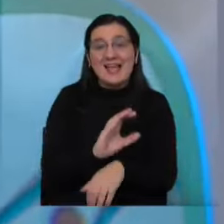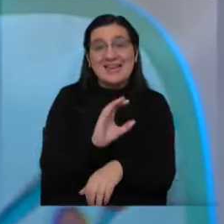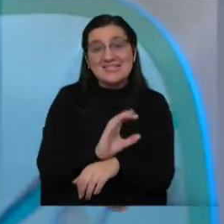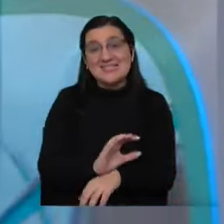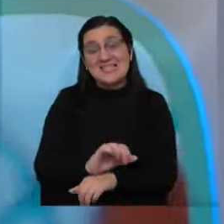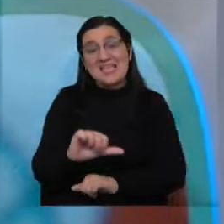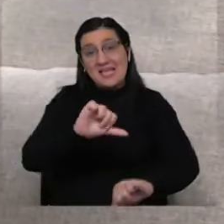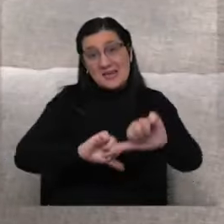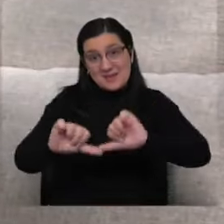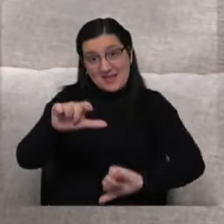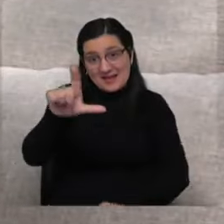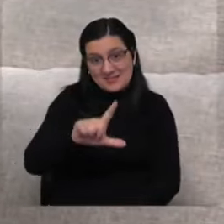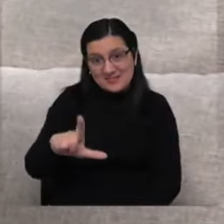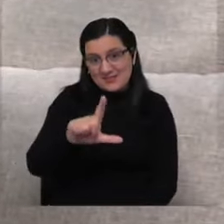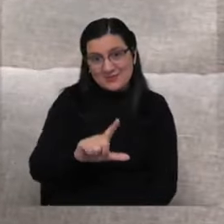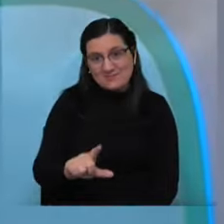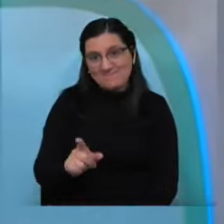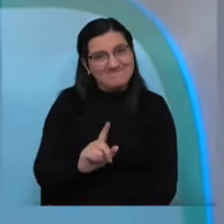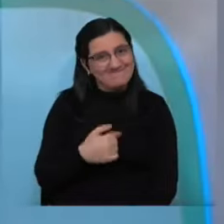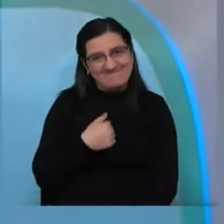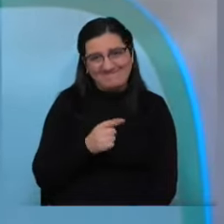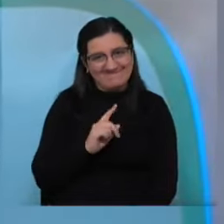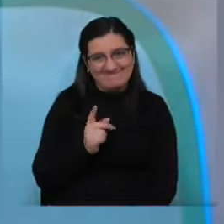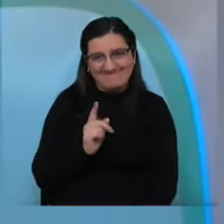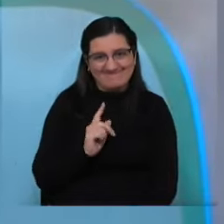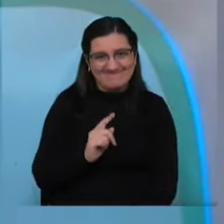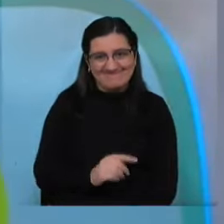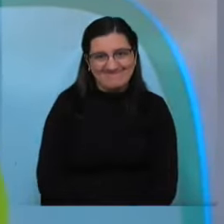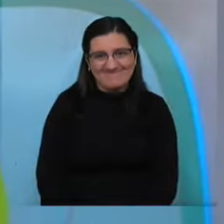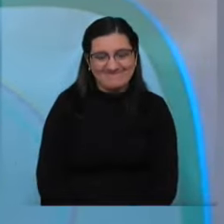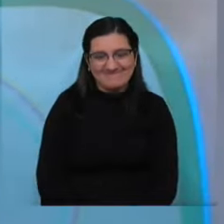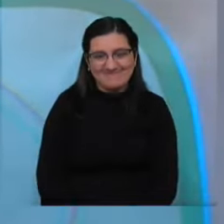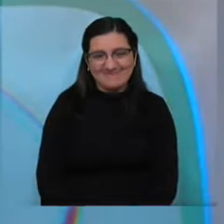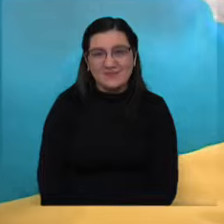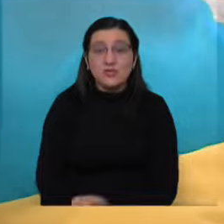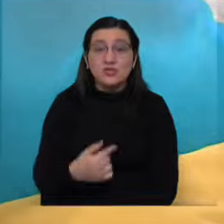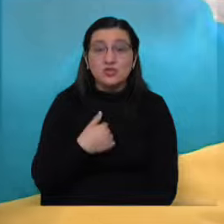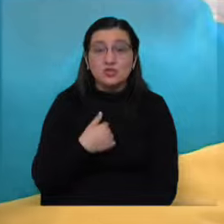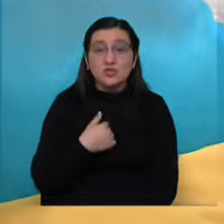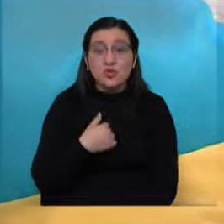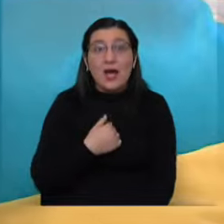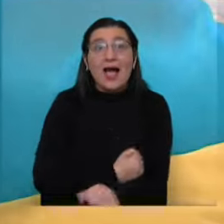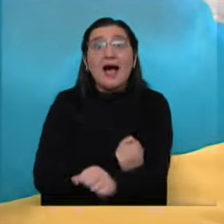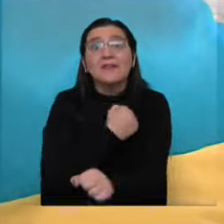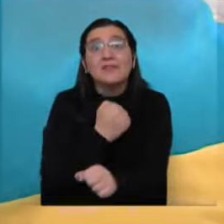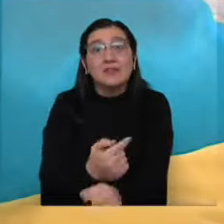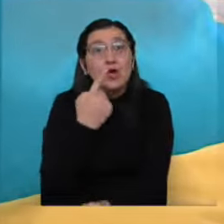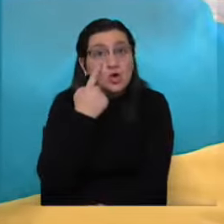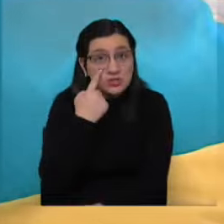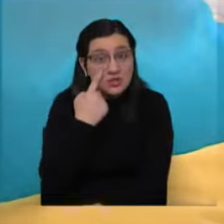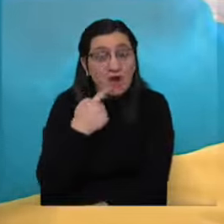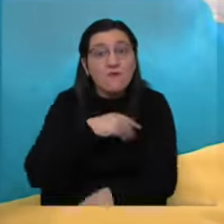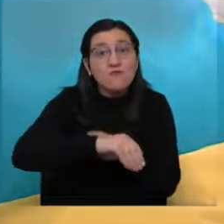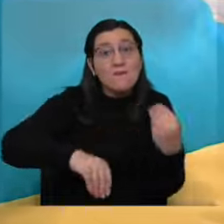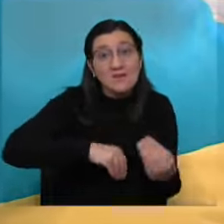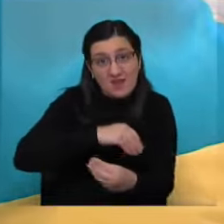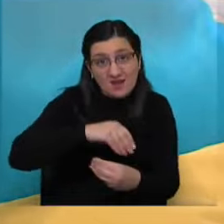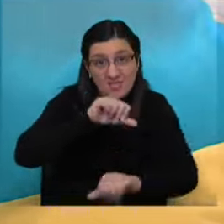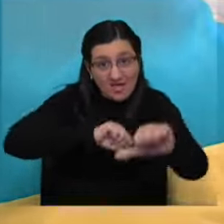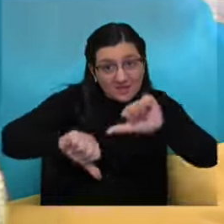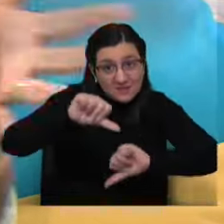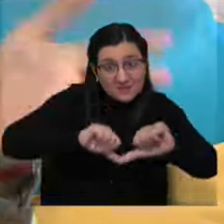Liceo noes que yo experimento p nun p yo eso hasta que conocí eh a un familiar de de la química de